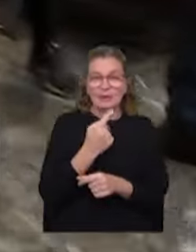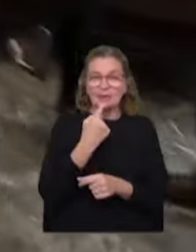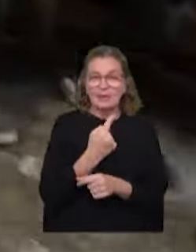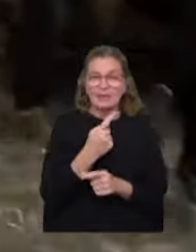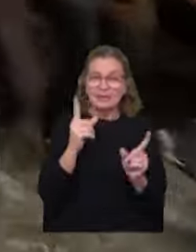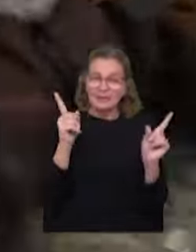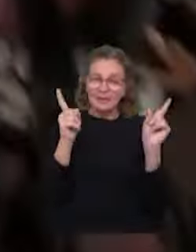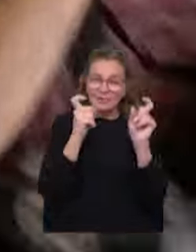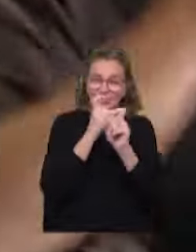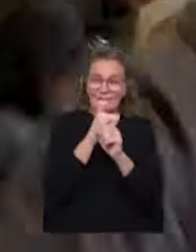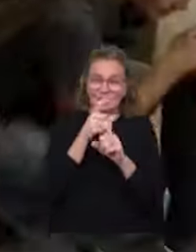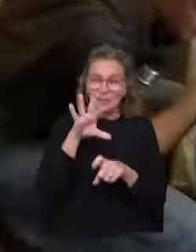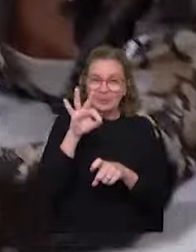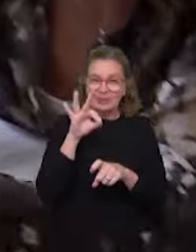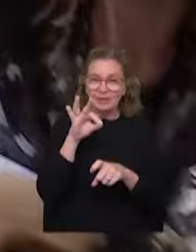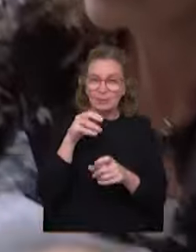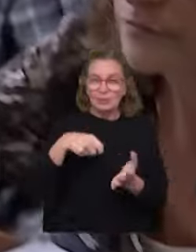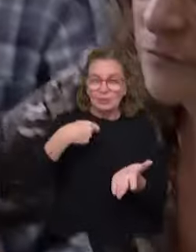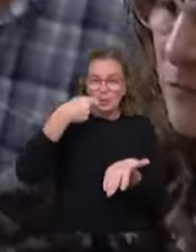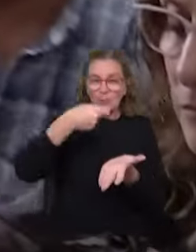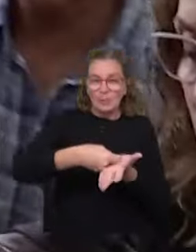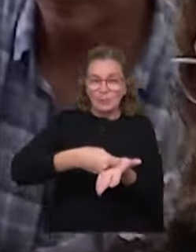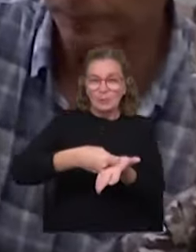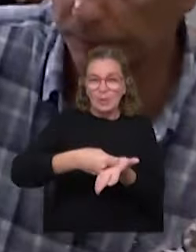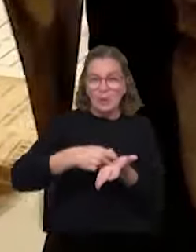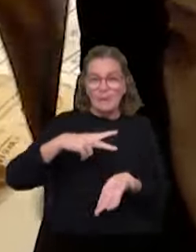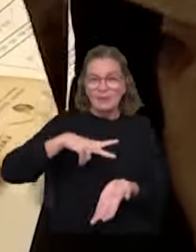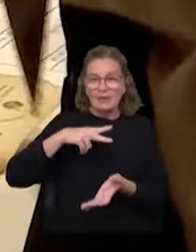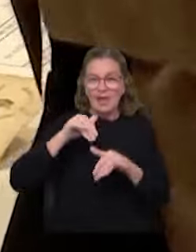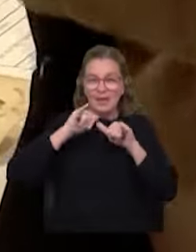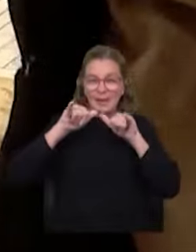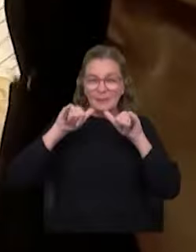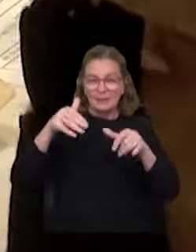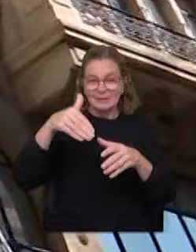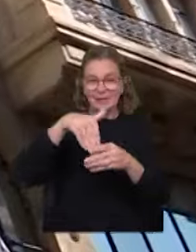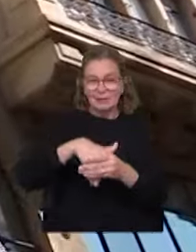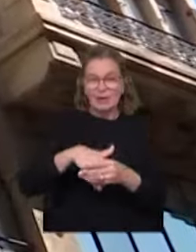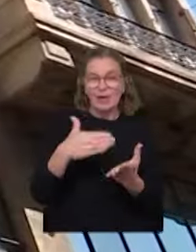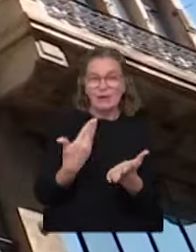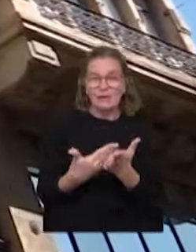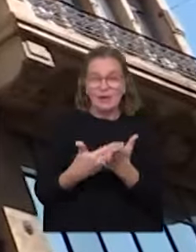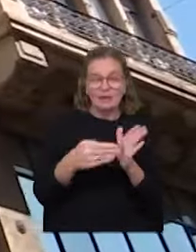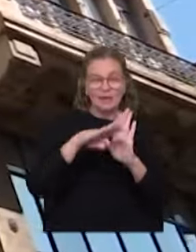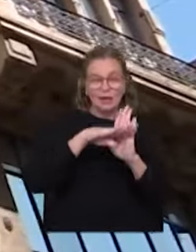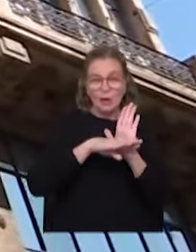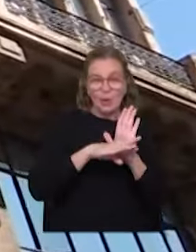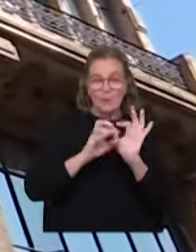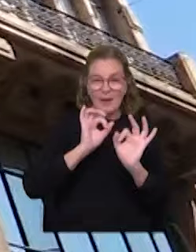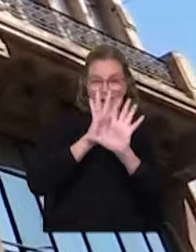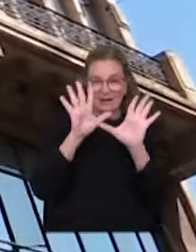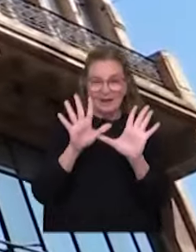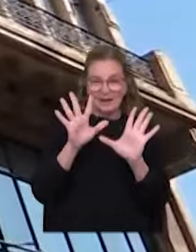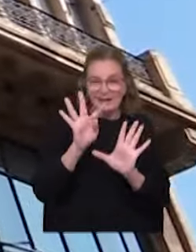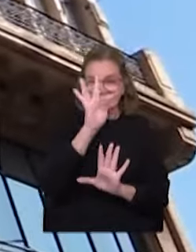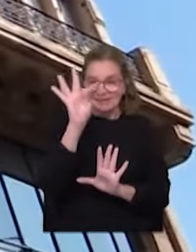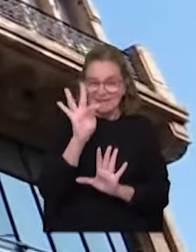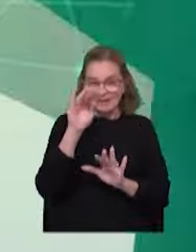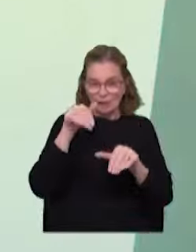dificultades para detectar donaciones privadas ilícitas a la campaña electoral por falta de normas claras Y de personal técnico en la